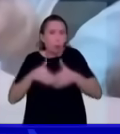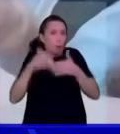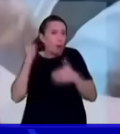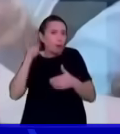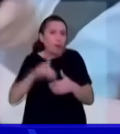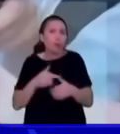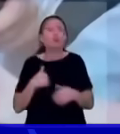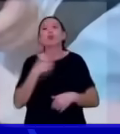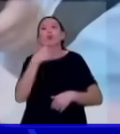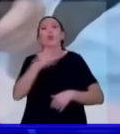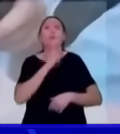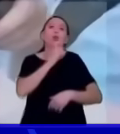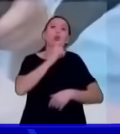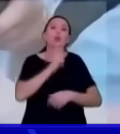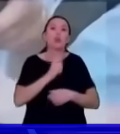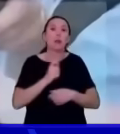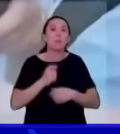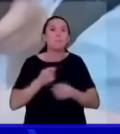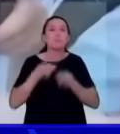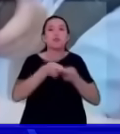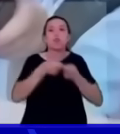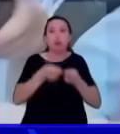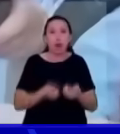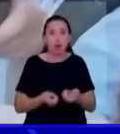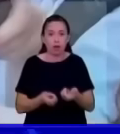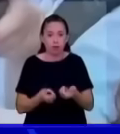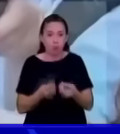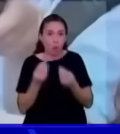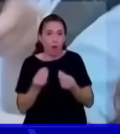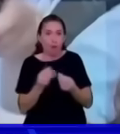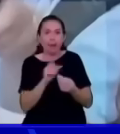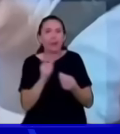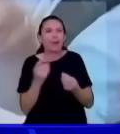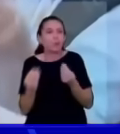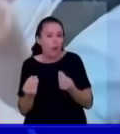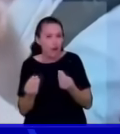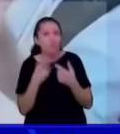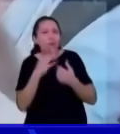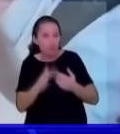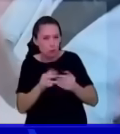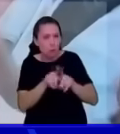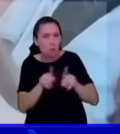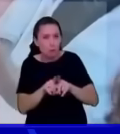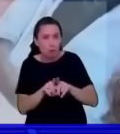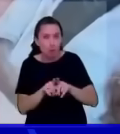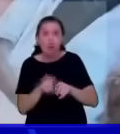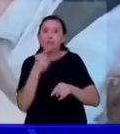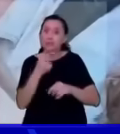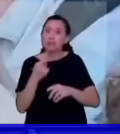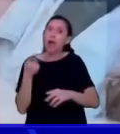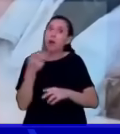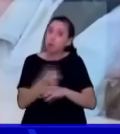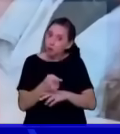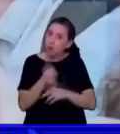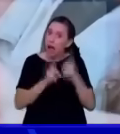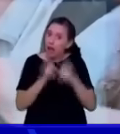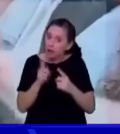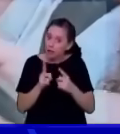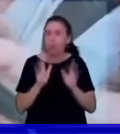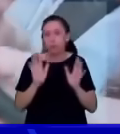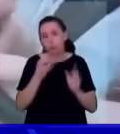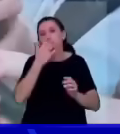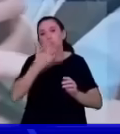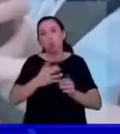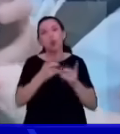periodistas presionaron para que yo diga tal cosa, no, ustedes van a decir, no, mirá, fue el de tal canal o el de tal medio. Cuando se hace una acusación, está bueno o